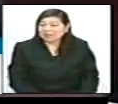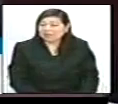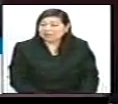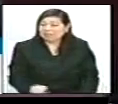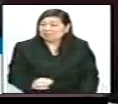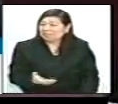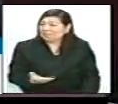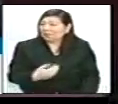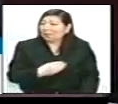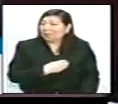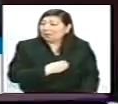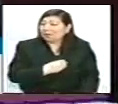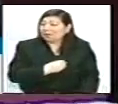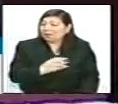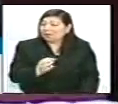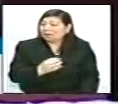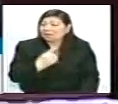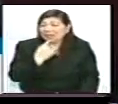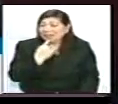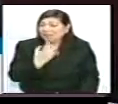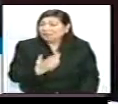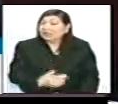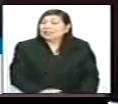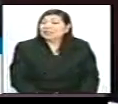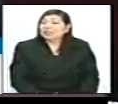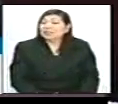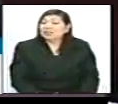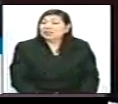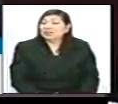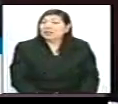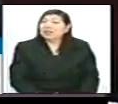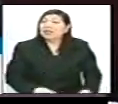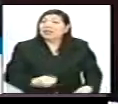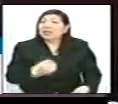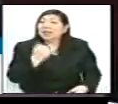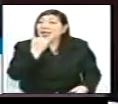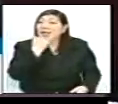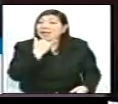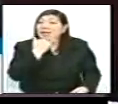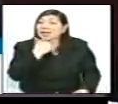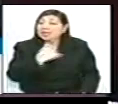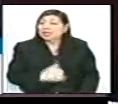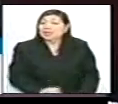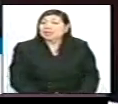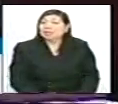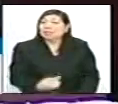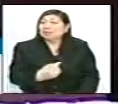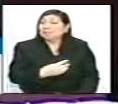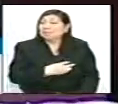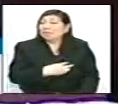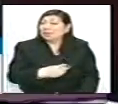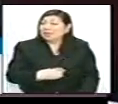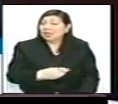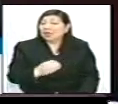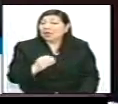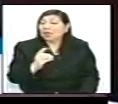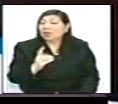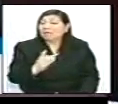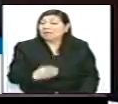siquiera han hecho un mea culpa, ni siquiera han reconocido, ¿no?, el grave error que fue colocar a un premier de